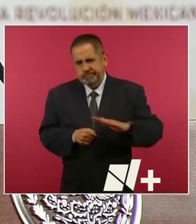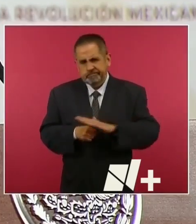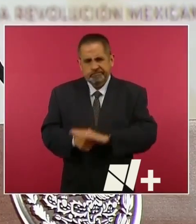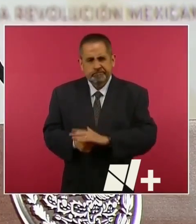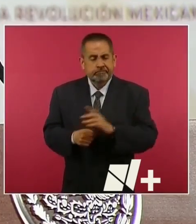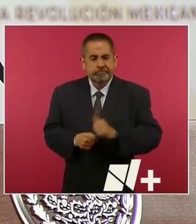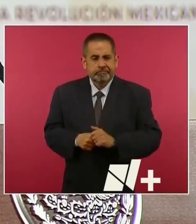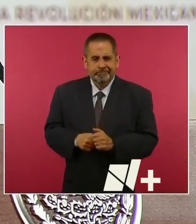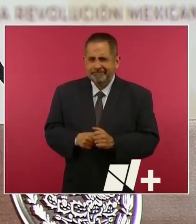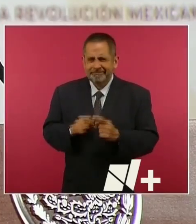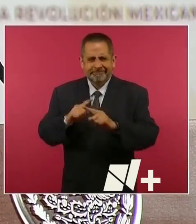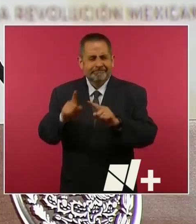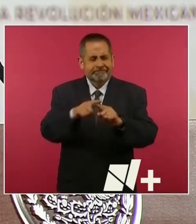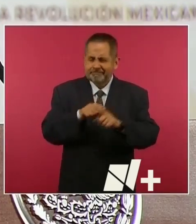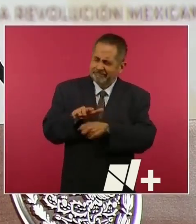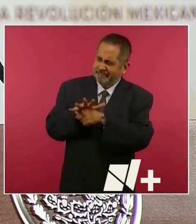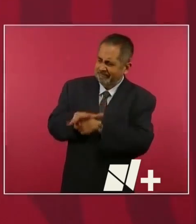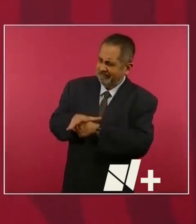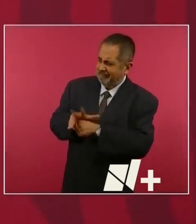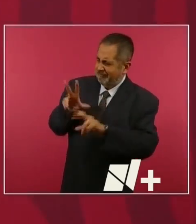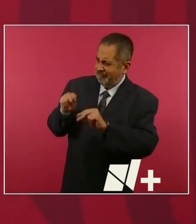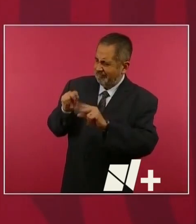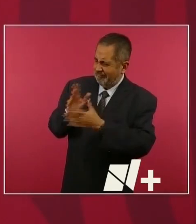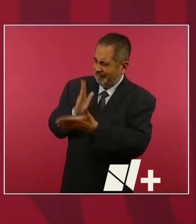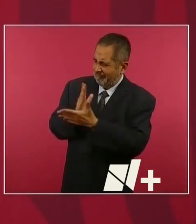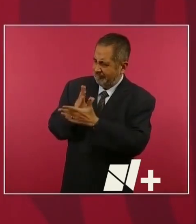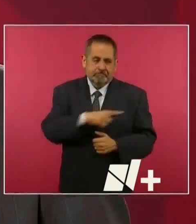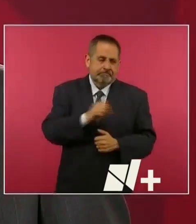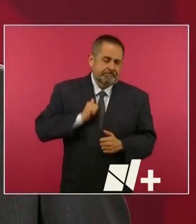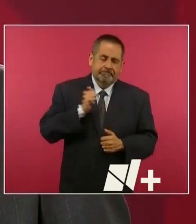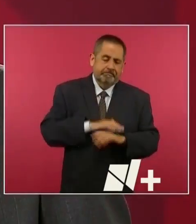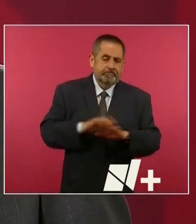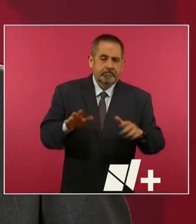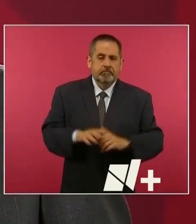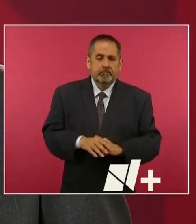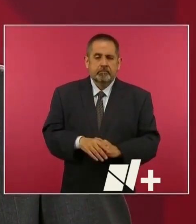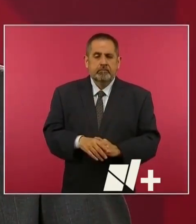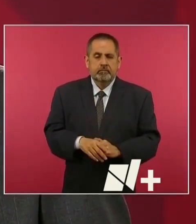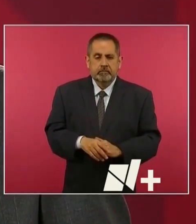de todo tipo y de muchas partes.